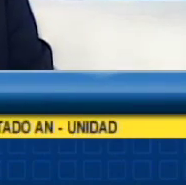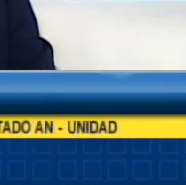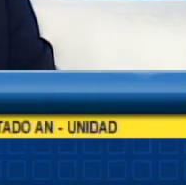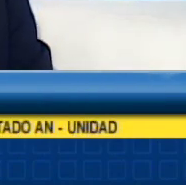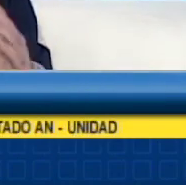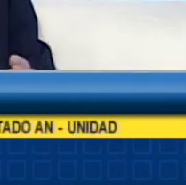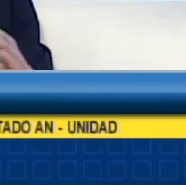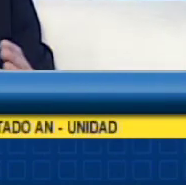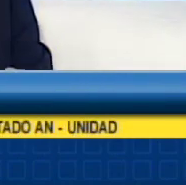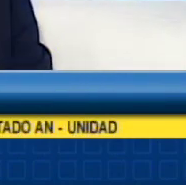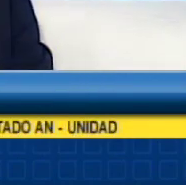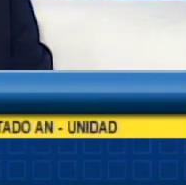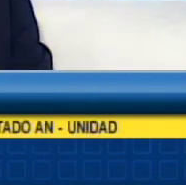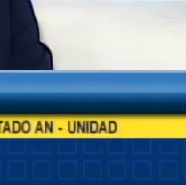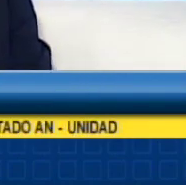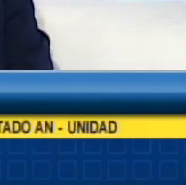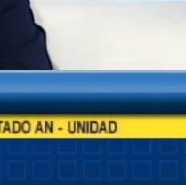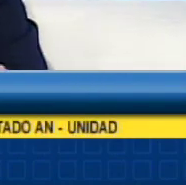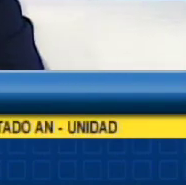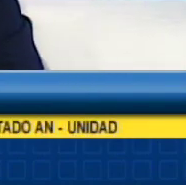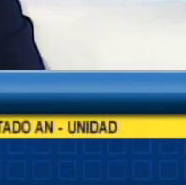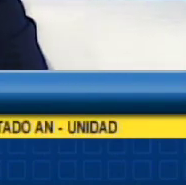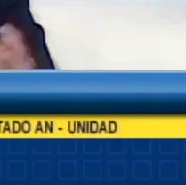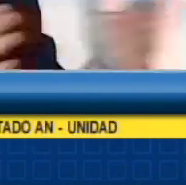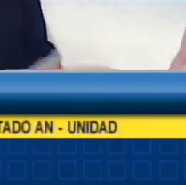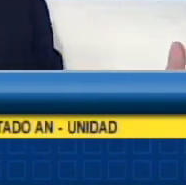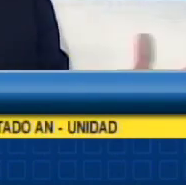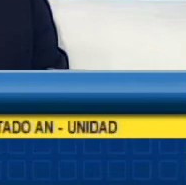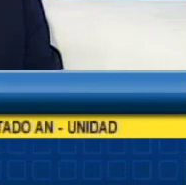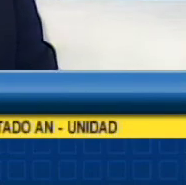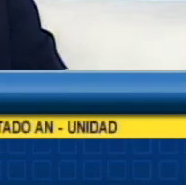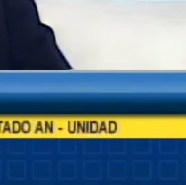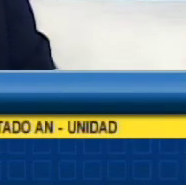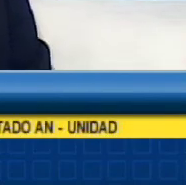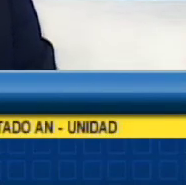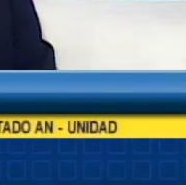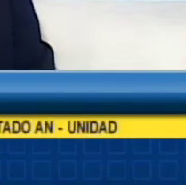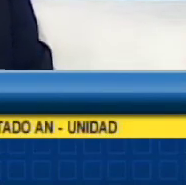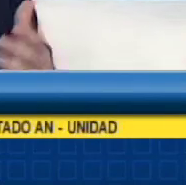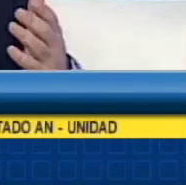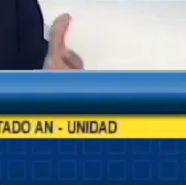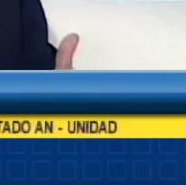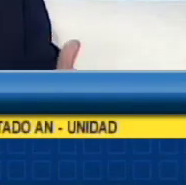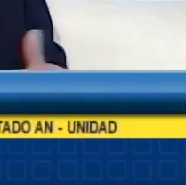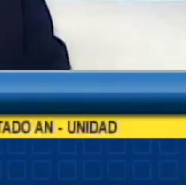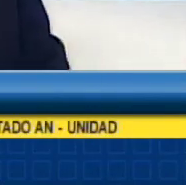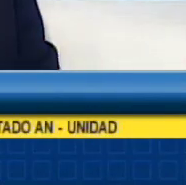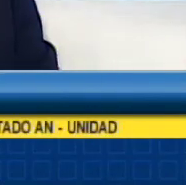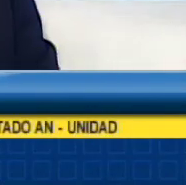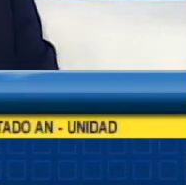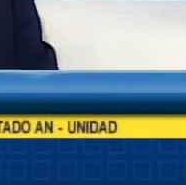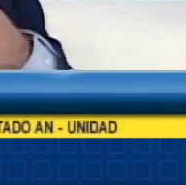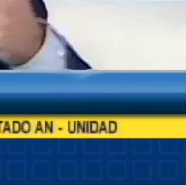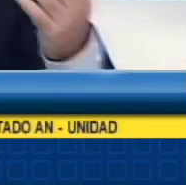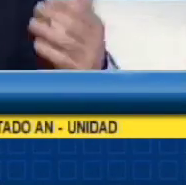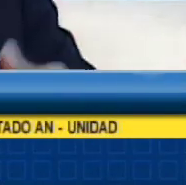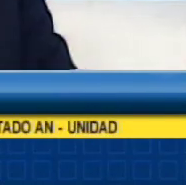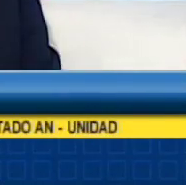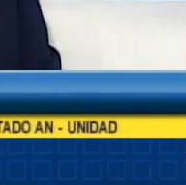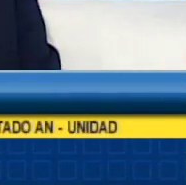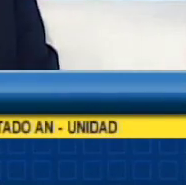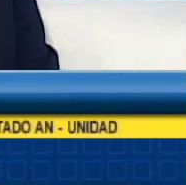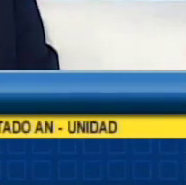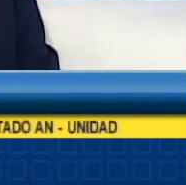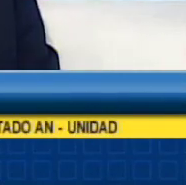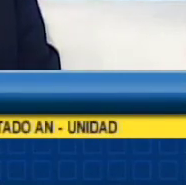gobierno, mi obsesión, que habría que hacerlo desde anteayer, es el tema, por ejemplo, del desarme de la población, una bandera que ha